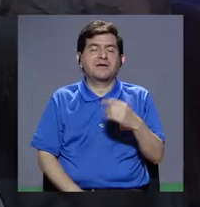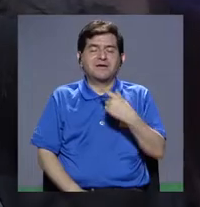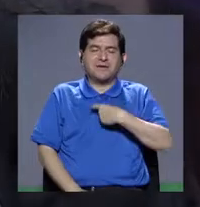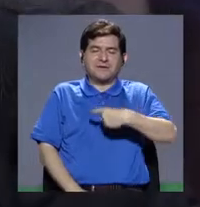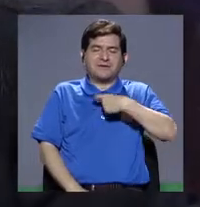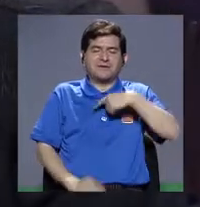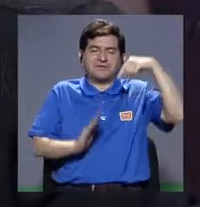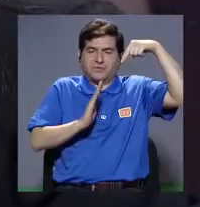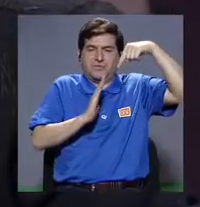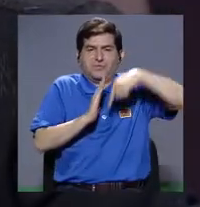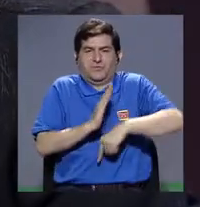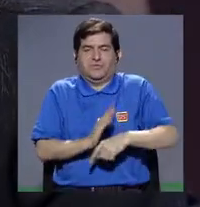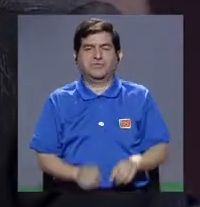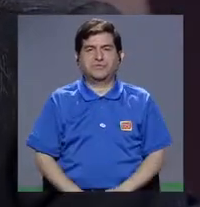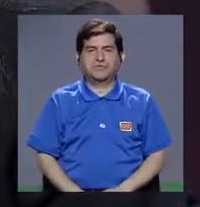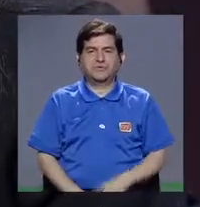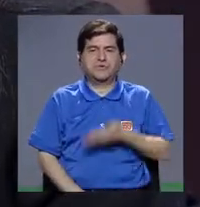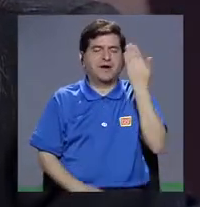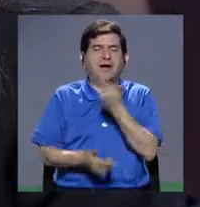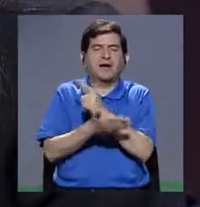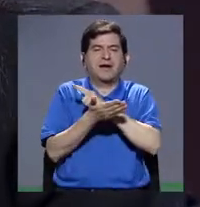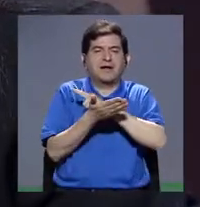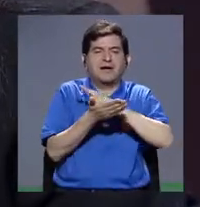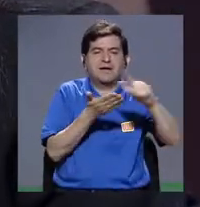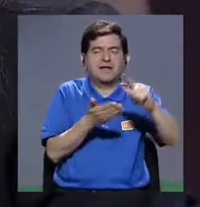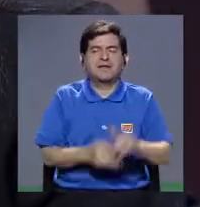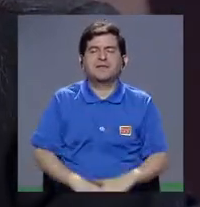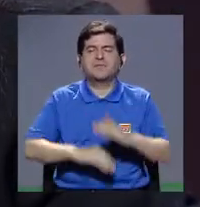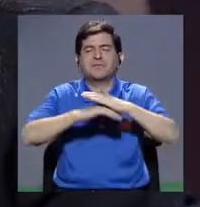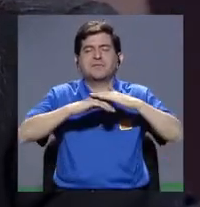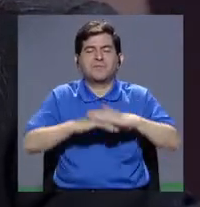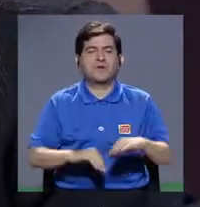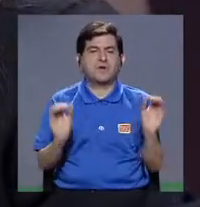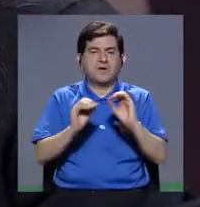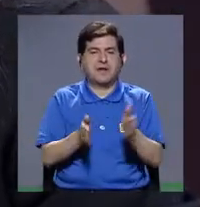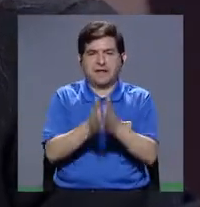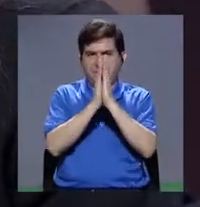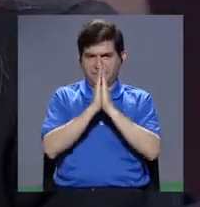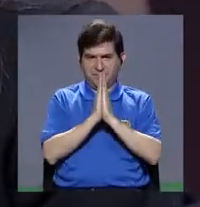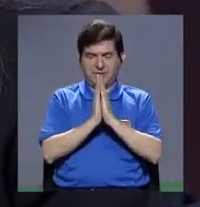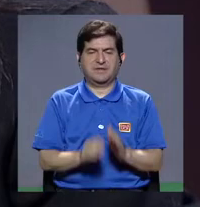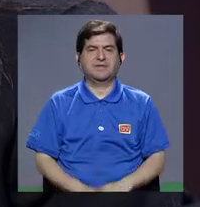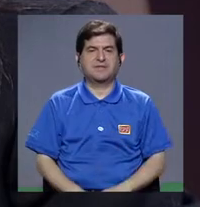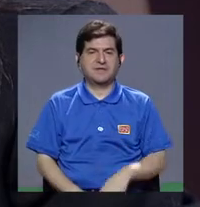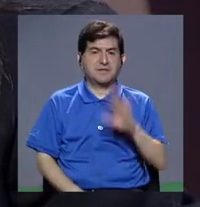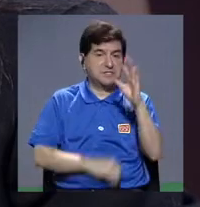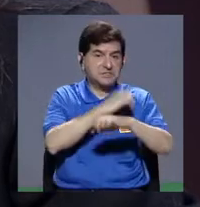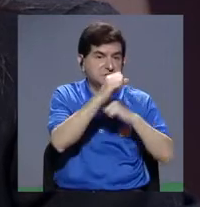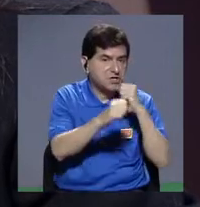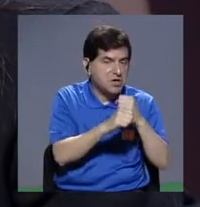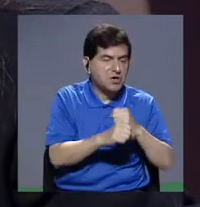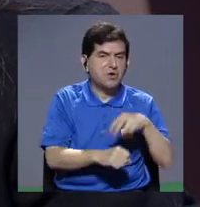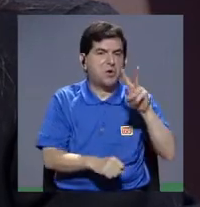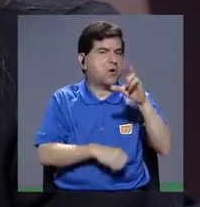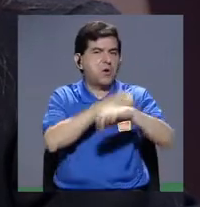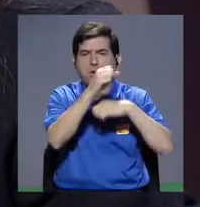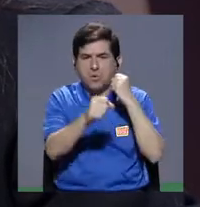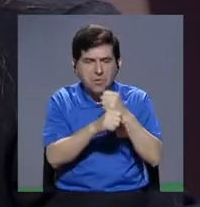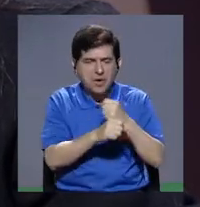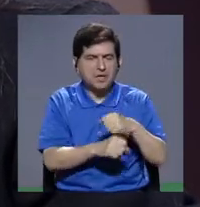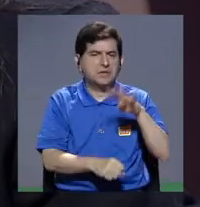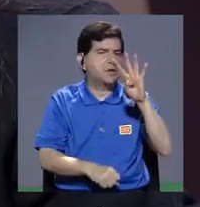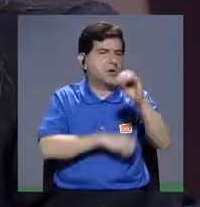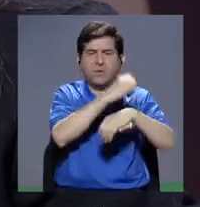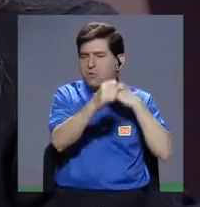muy hondo con el aire limpio que siempre nos mima sin pedir nada a cambio en los 5 años ni los 20 y los